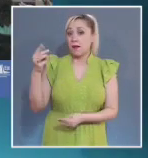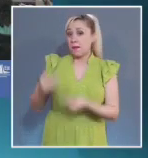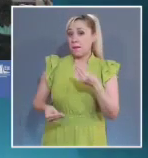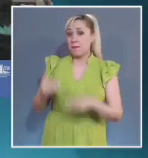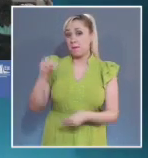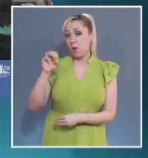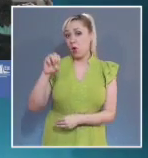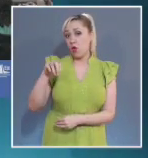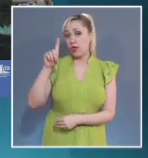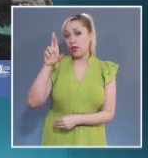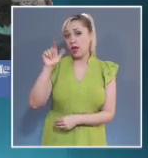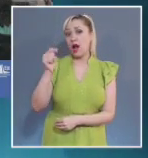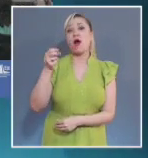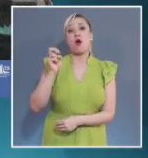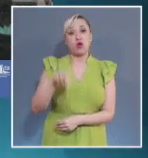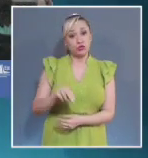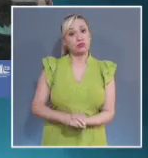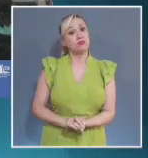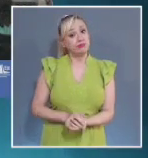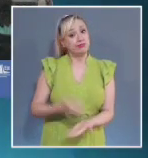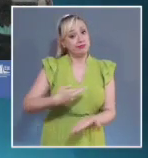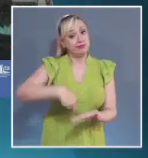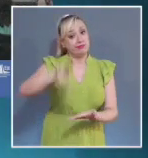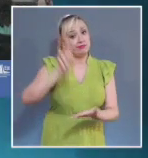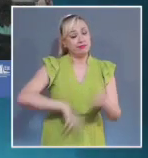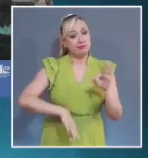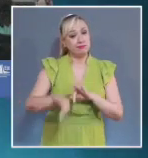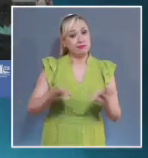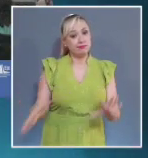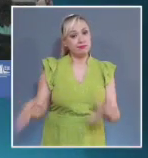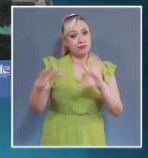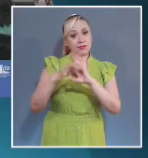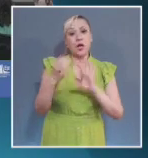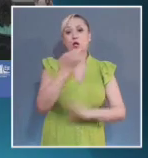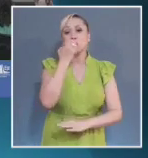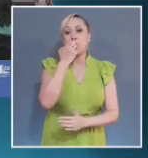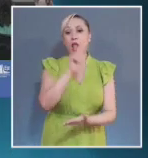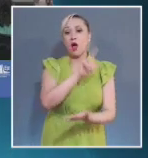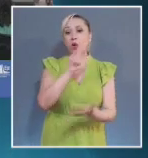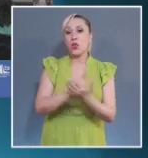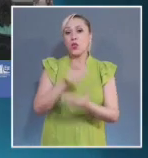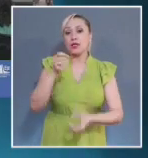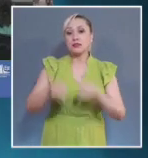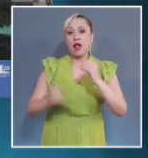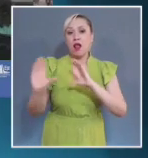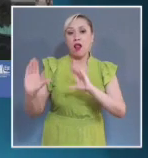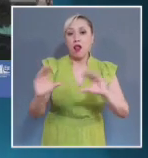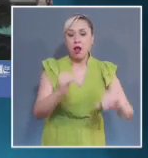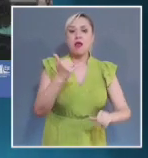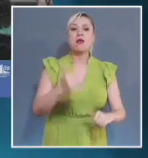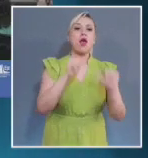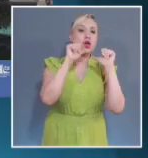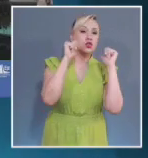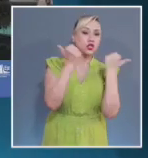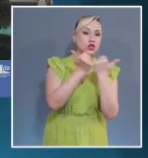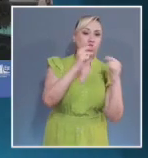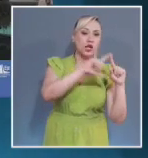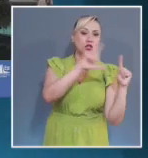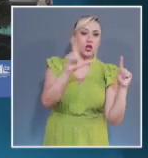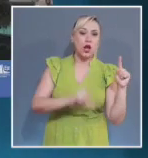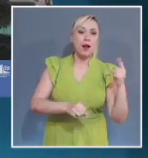durante la firma de un convenio de colaboración con la Escuela Judicial y la Asociación Nacional de Magistrados de Circuito y Jueces de